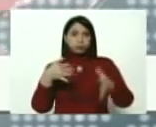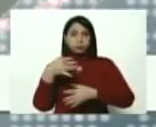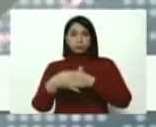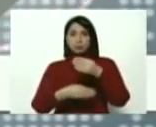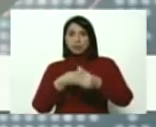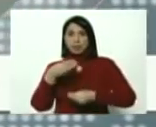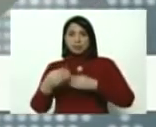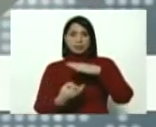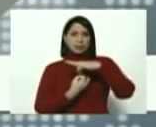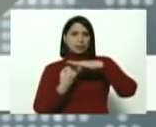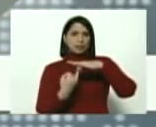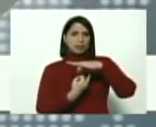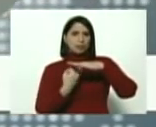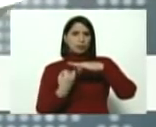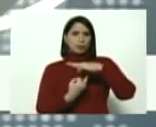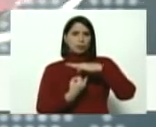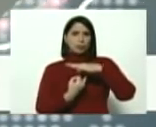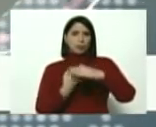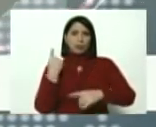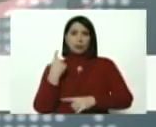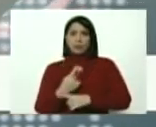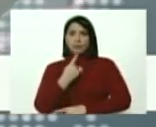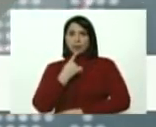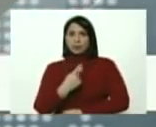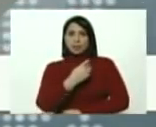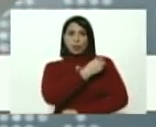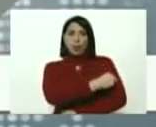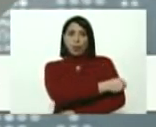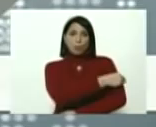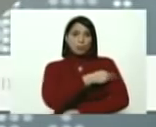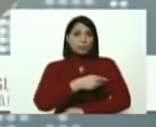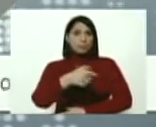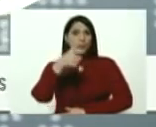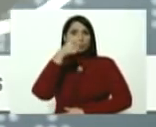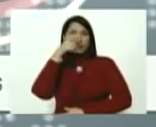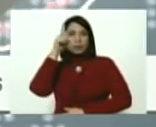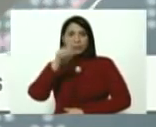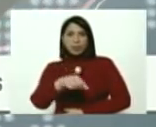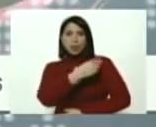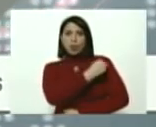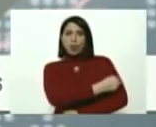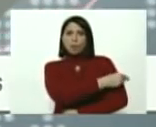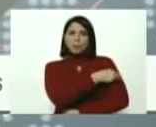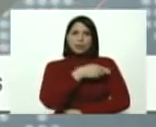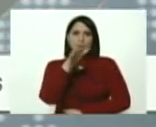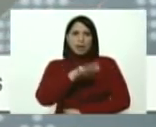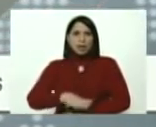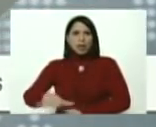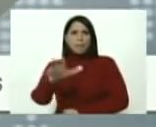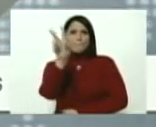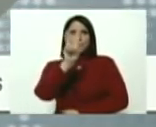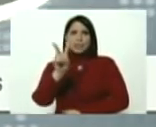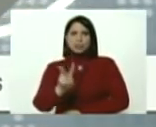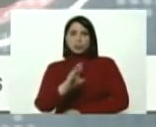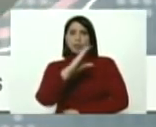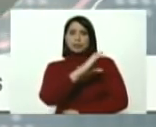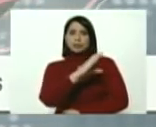en las instituciones, vale decir, en los hospitales Centinela, en los hospitales del país, en los